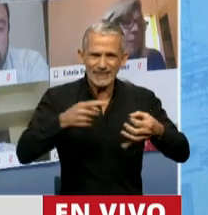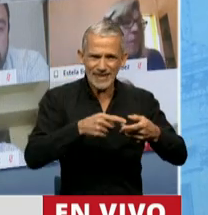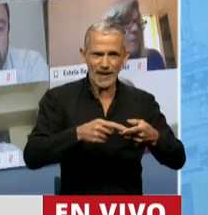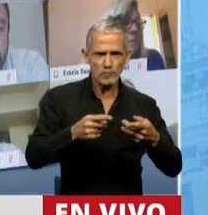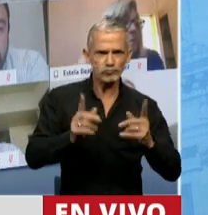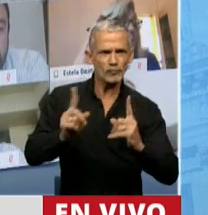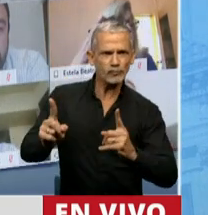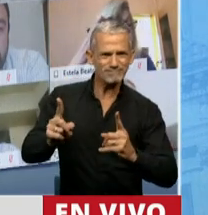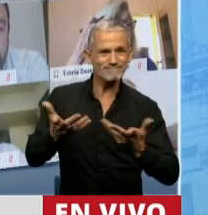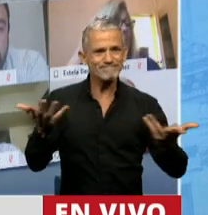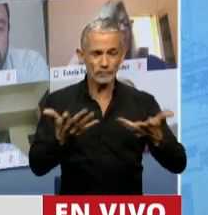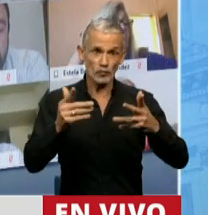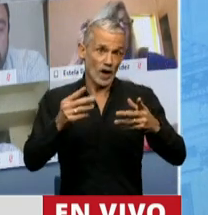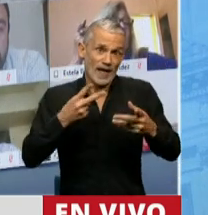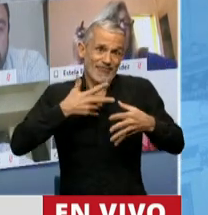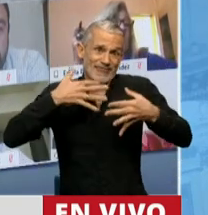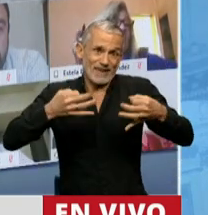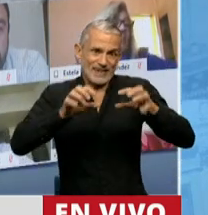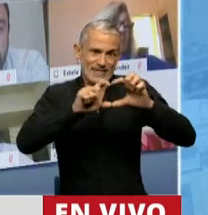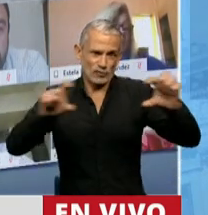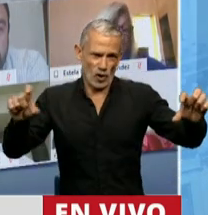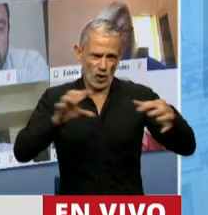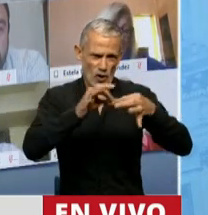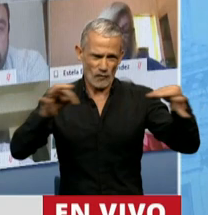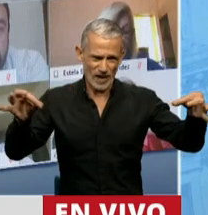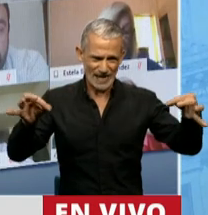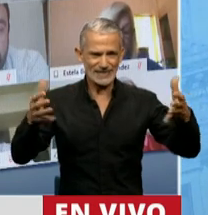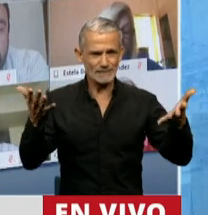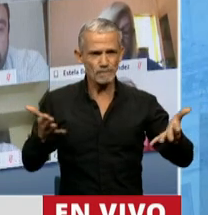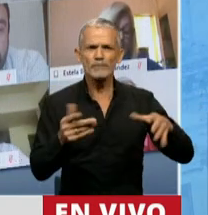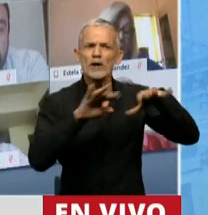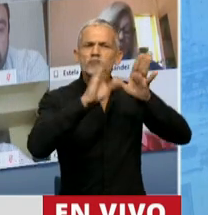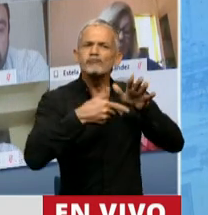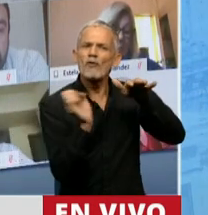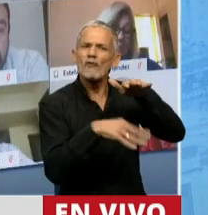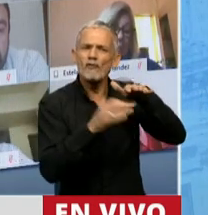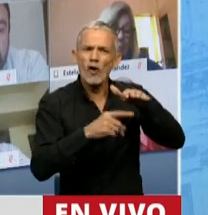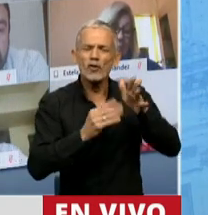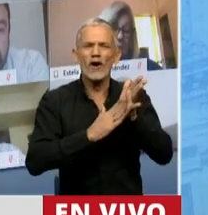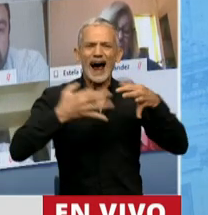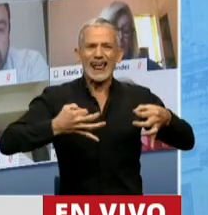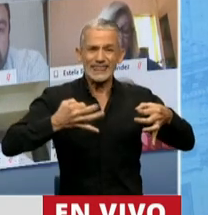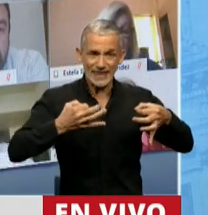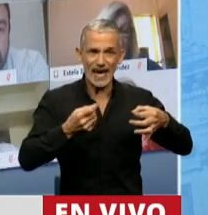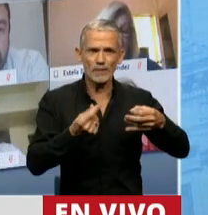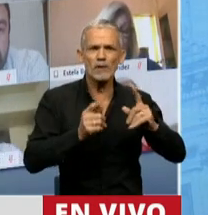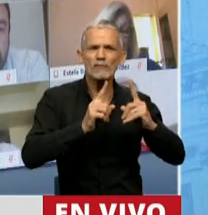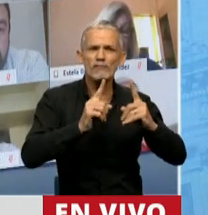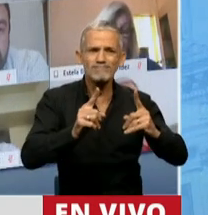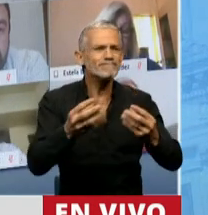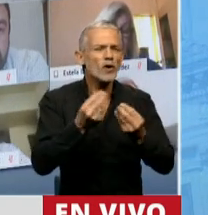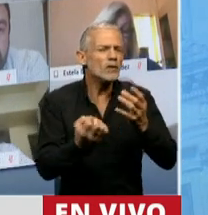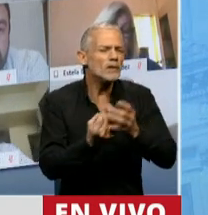es una definición en sí misma. El Fondo de Garantía de Sustentabilidad tiene